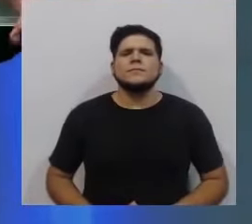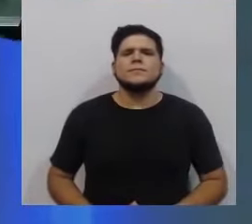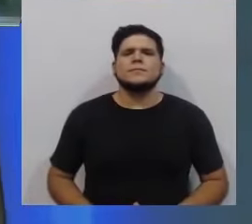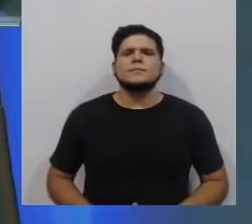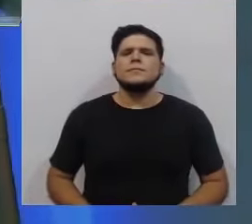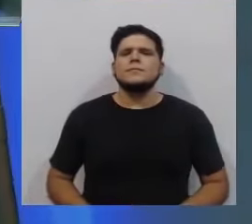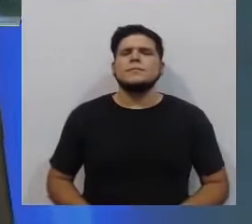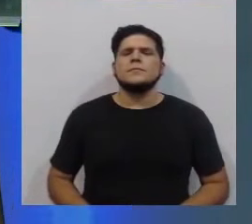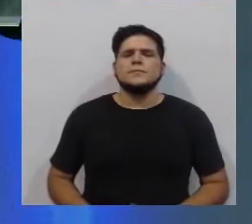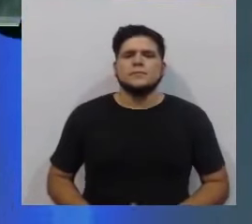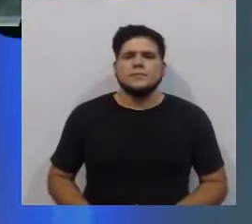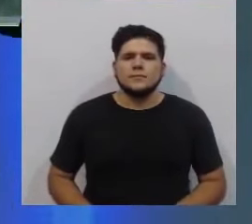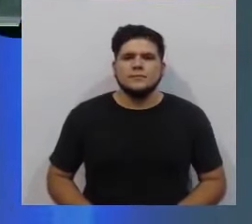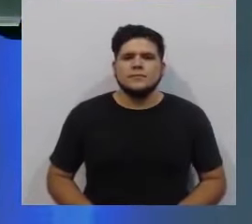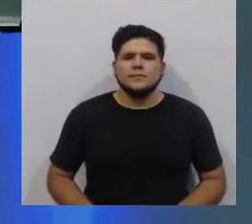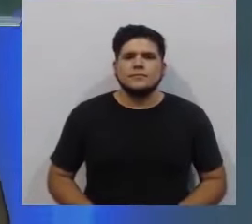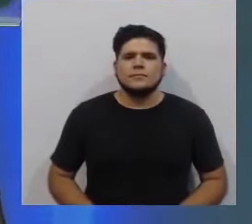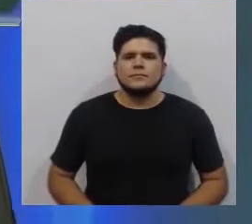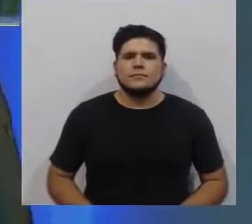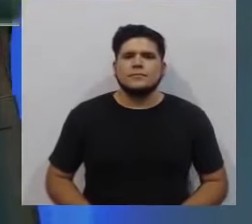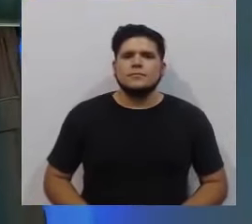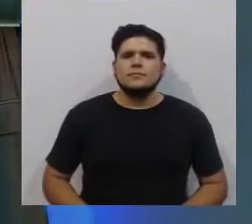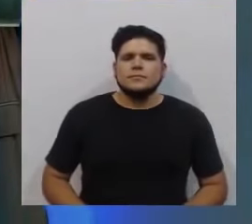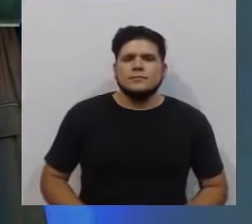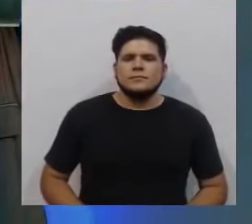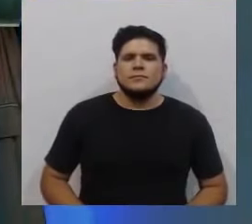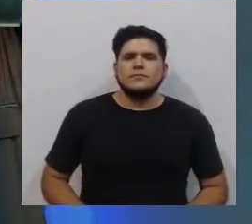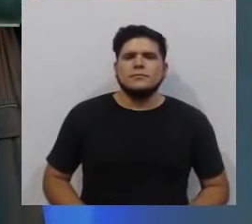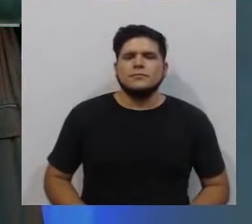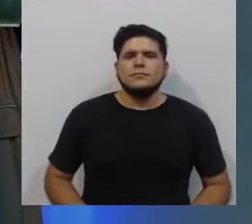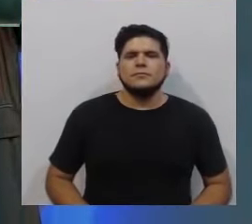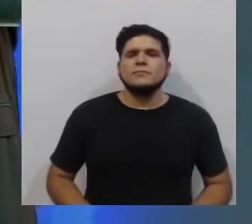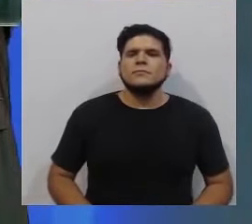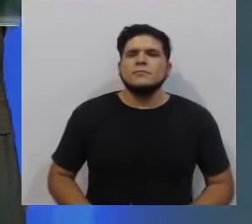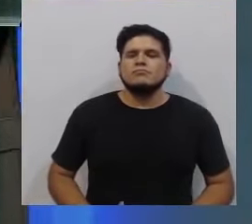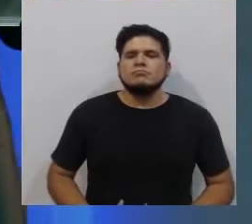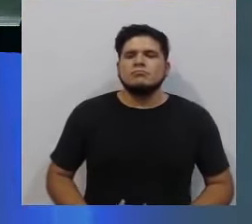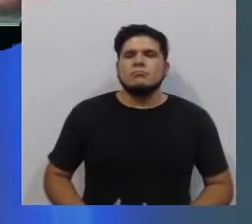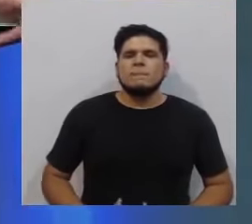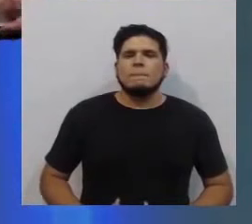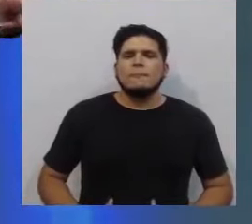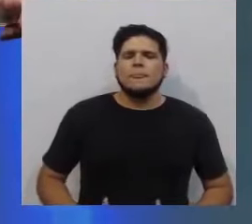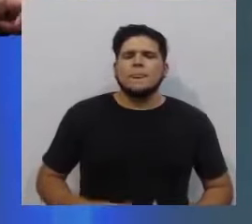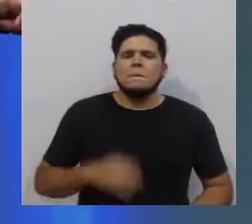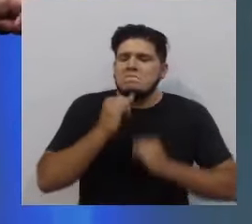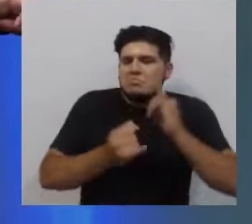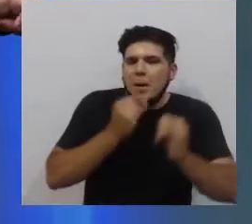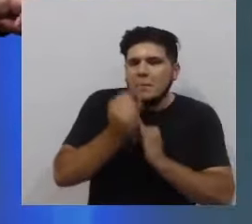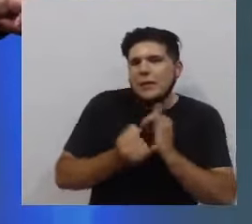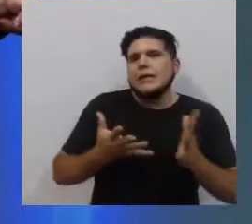bien difícil pero nunca fue imposible y a mí me enseñó muchísimo nehemías